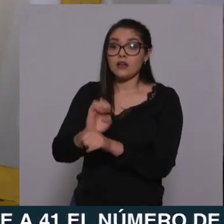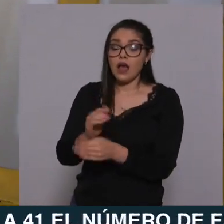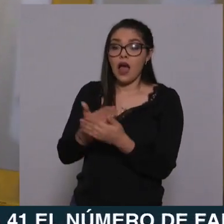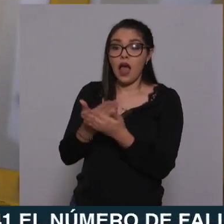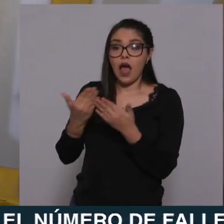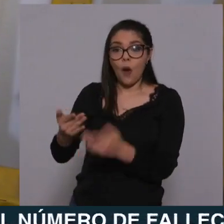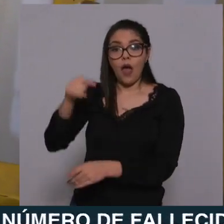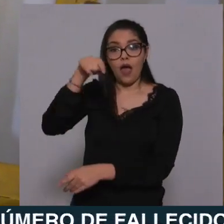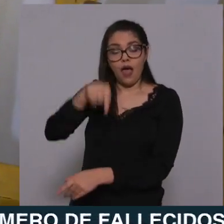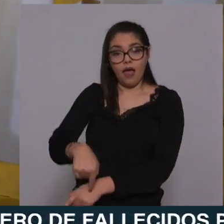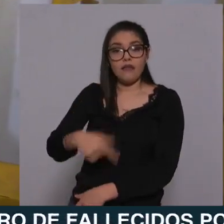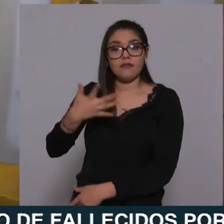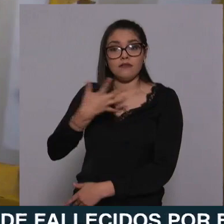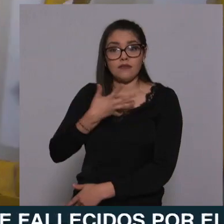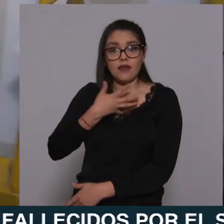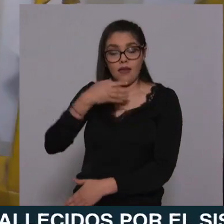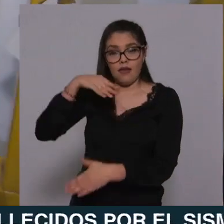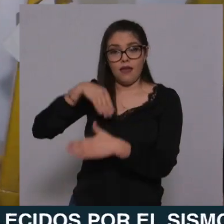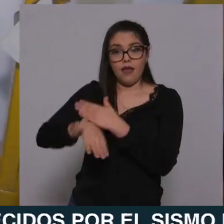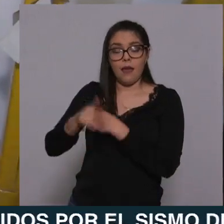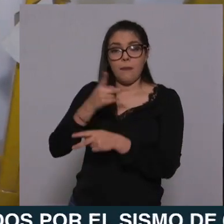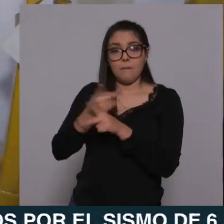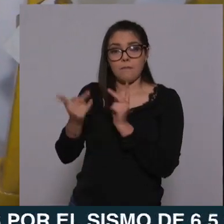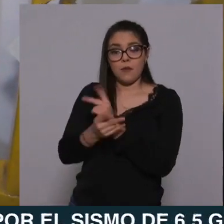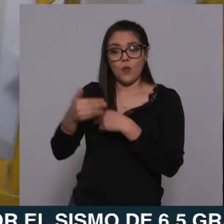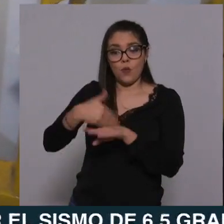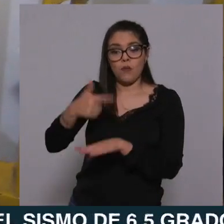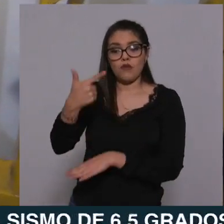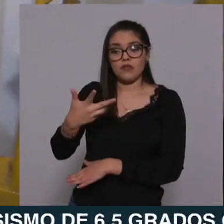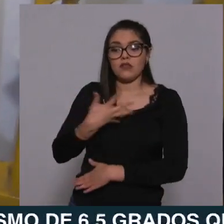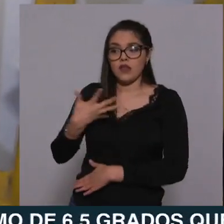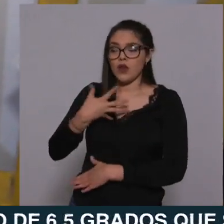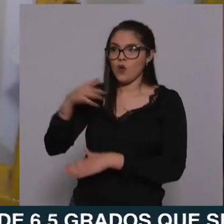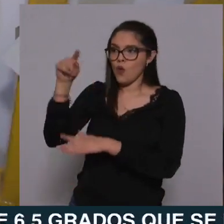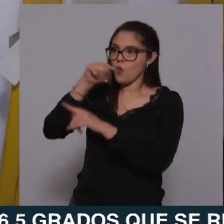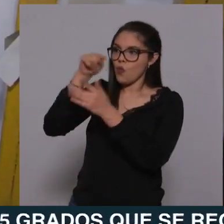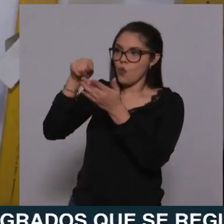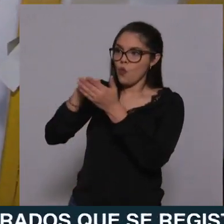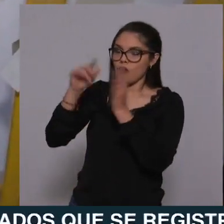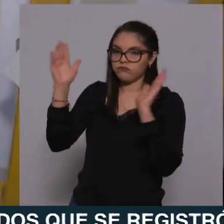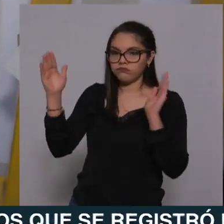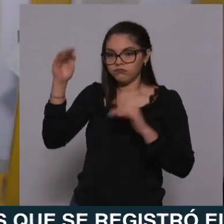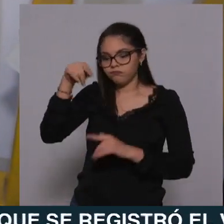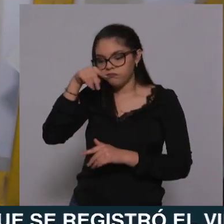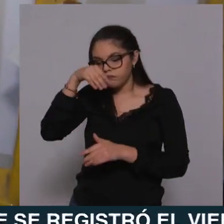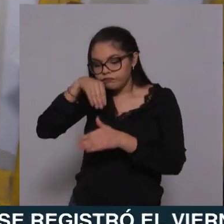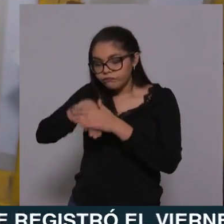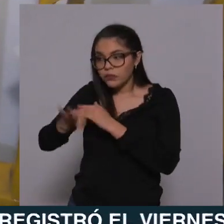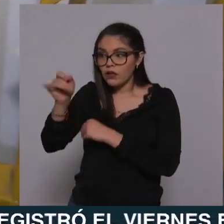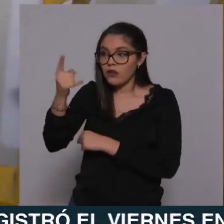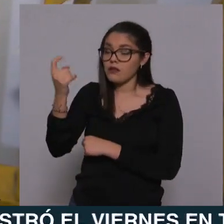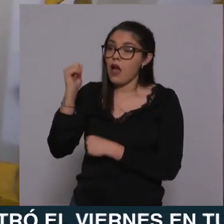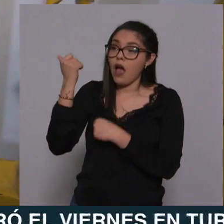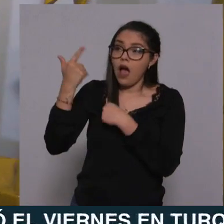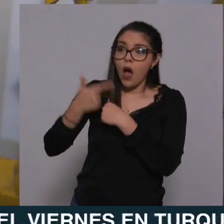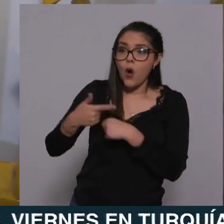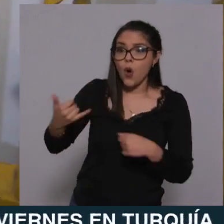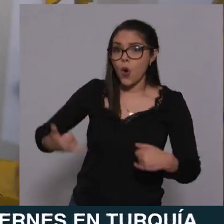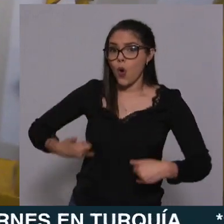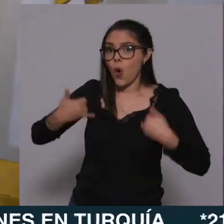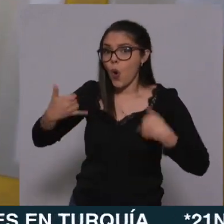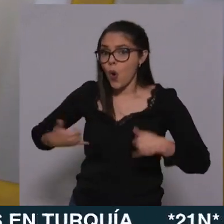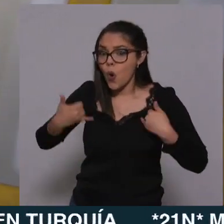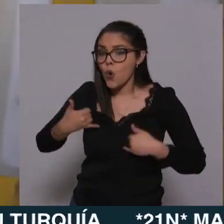está operando en las instalaciones de la Prepa 7 y pues está abierto para cualquier joven